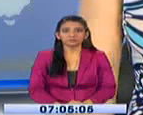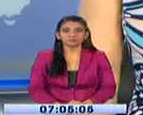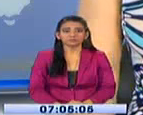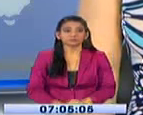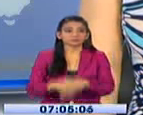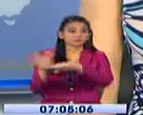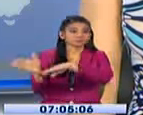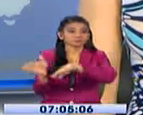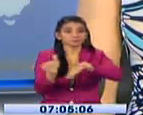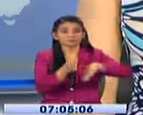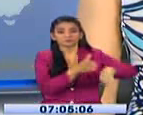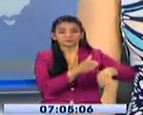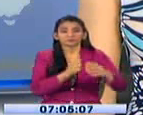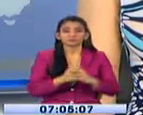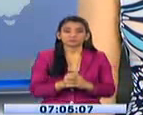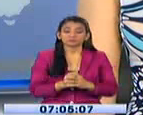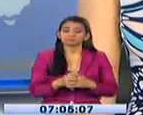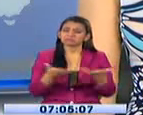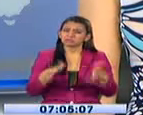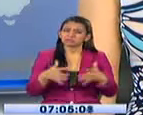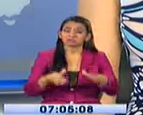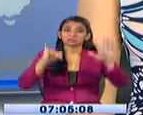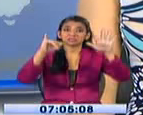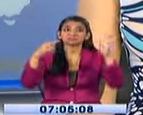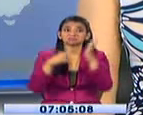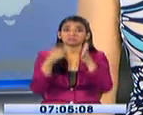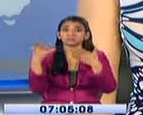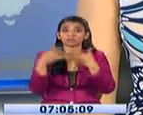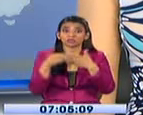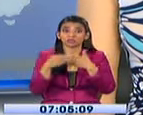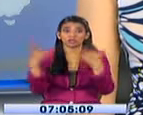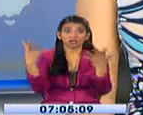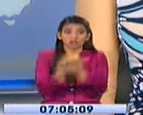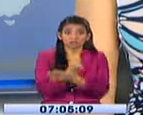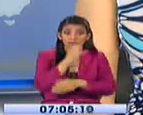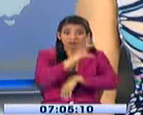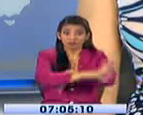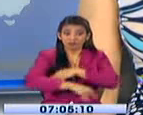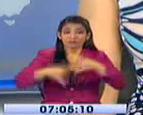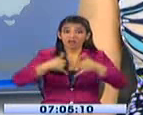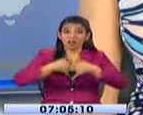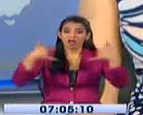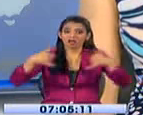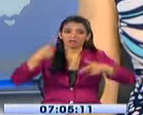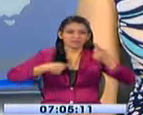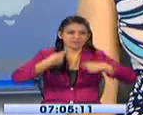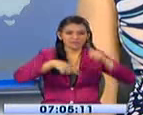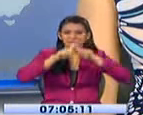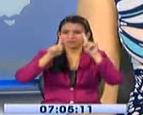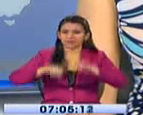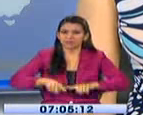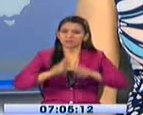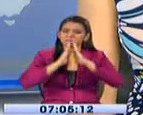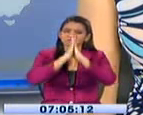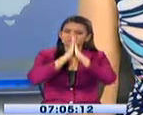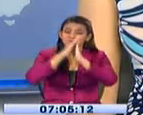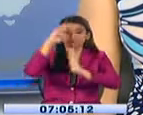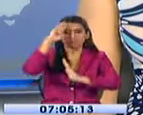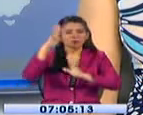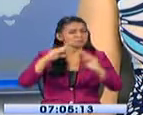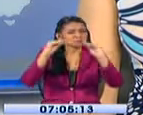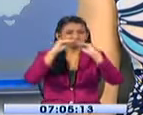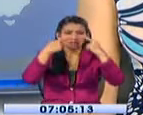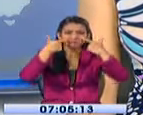Tras sufrir un perjuicio cercano a los $6,000 por un robo, los dependientes de un local de electrodomésticos esperan mayor resguardo policial en la zona que